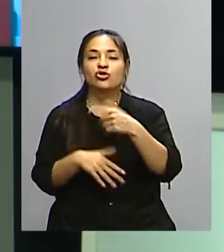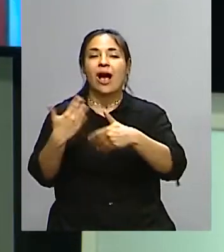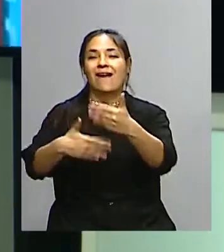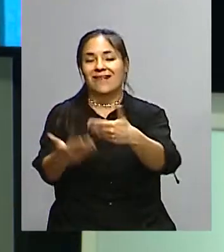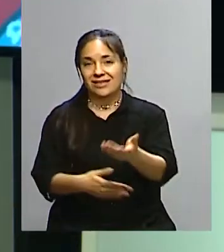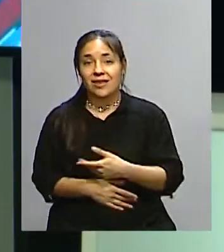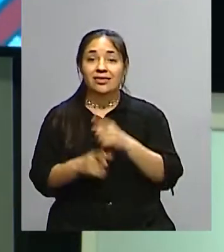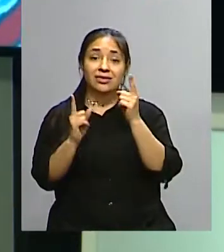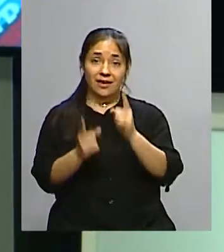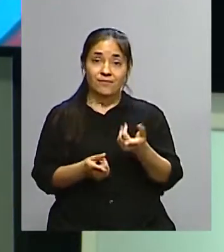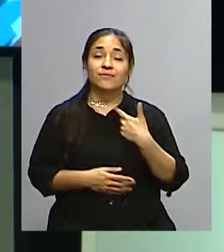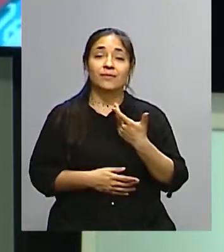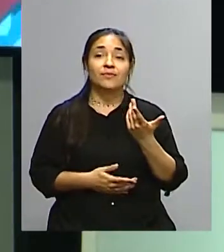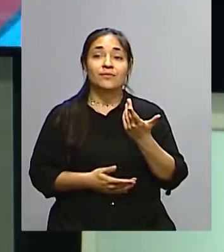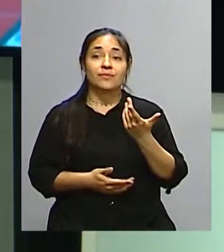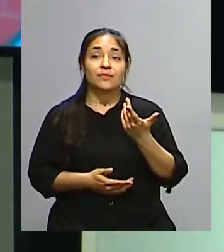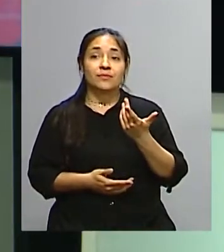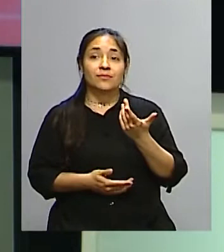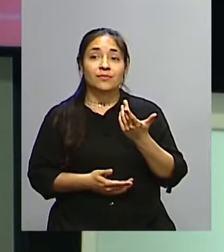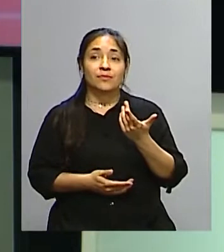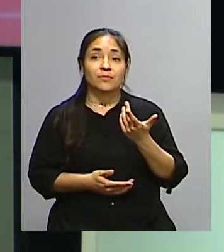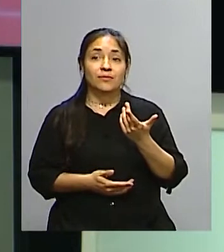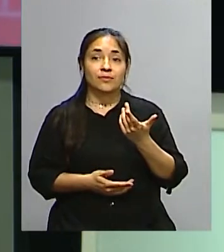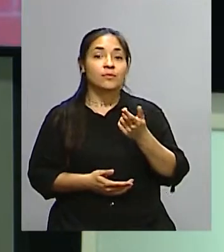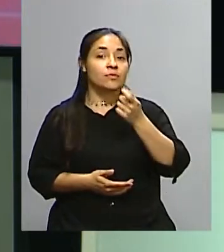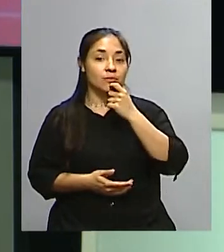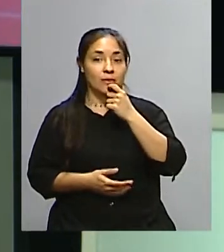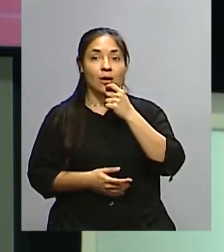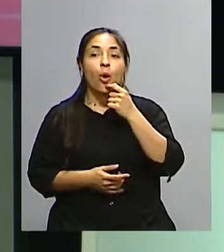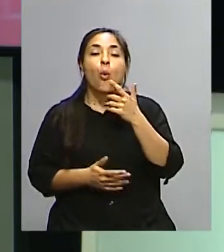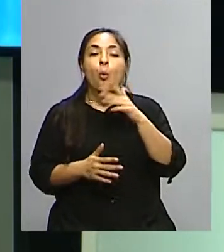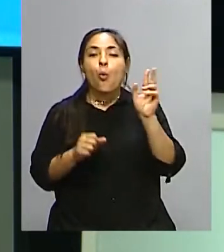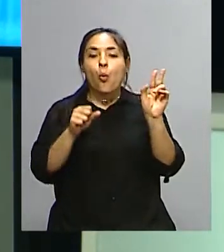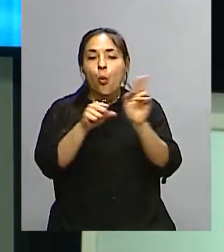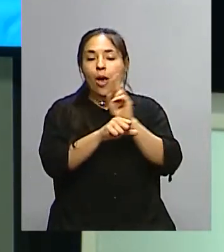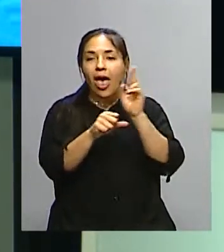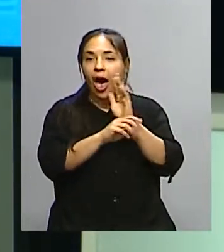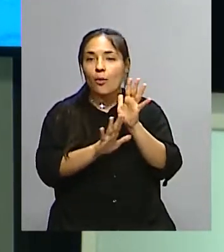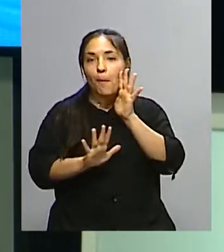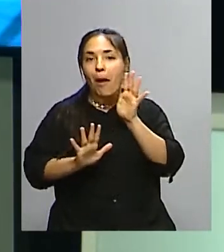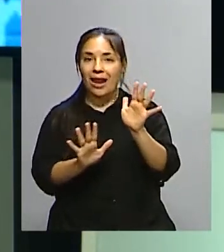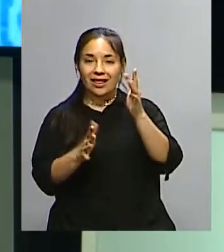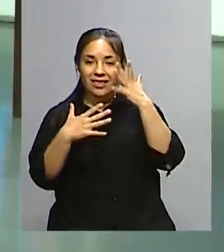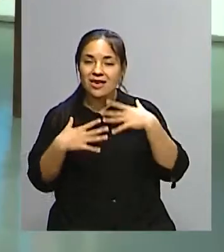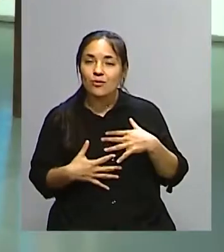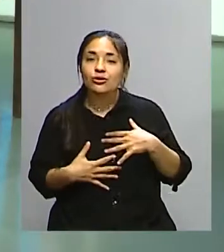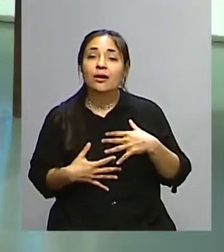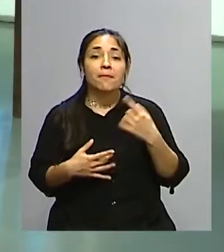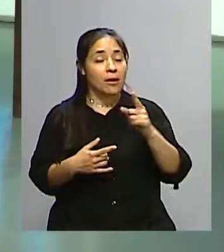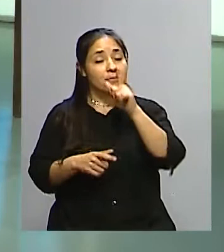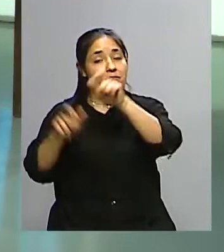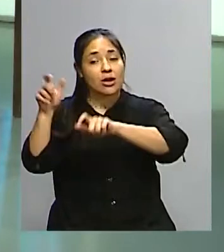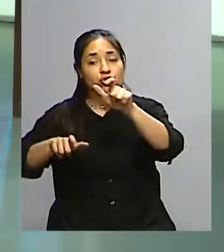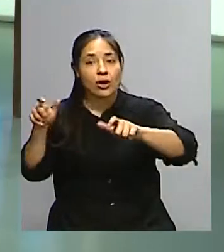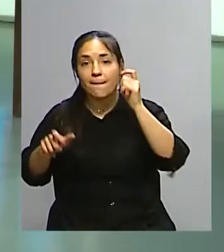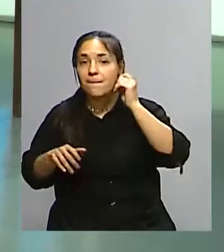la necesidad que tienen, bueno, en el caso de los cuidados paliativos en general, pero específicamente de las personas mayores también. Sí, sí, sí. Es un circuito también